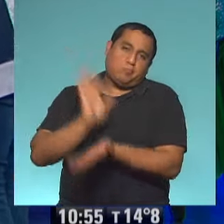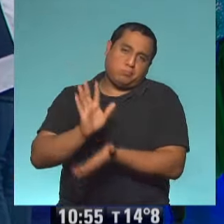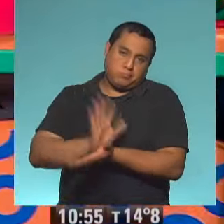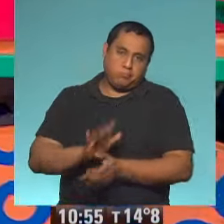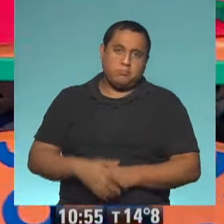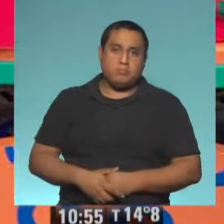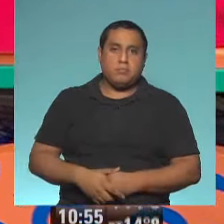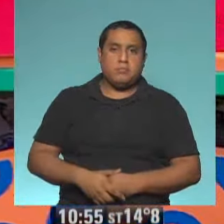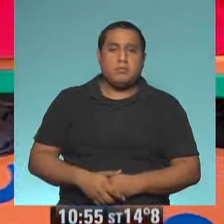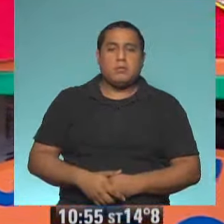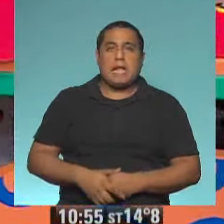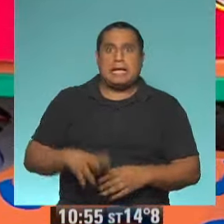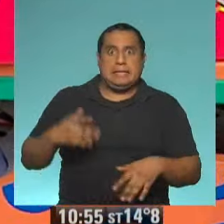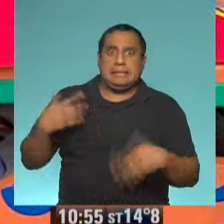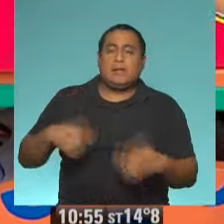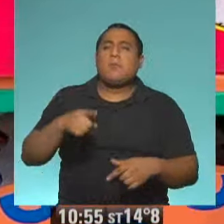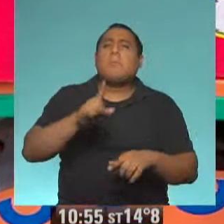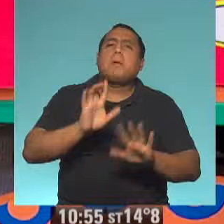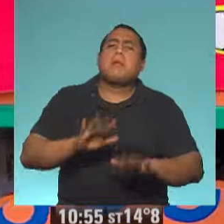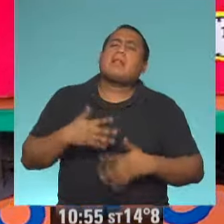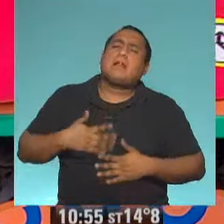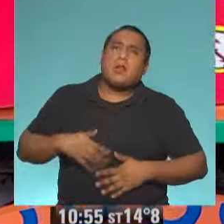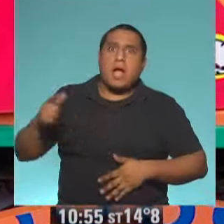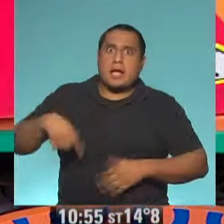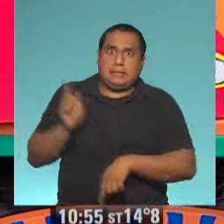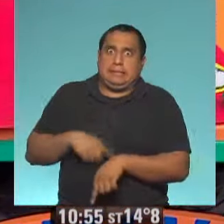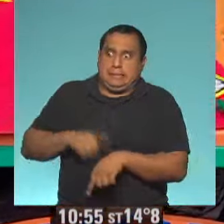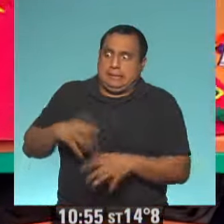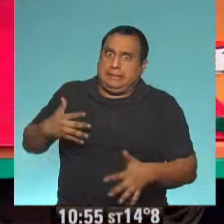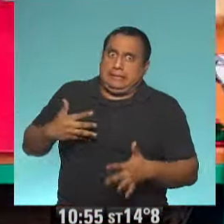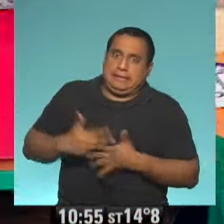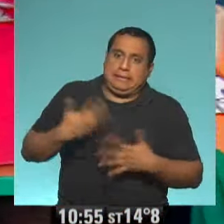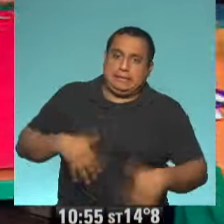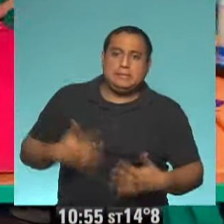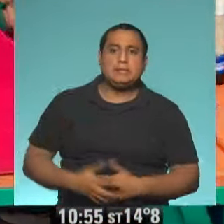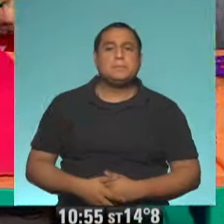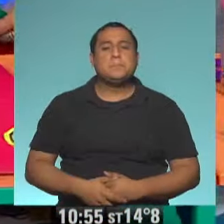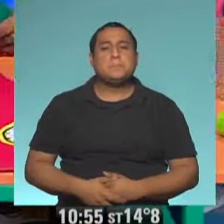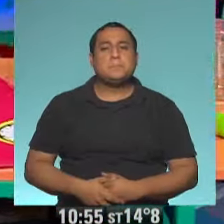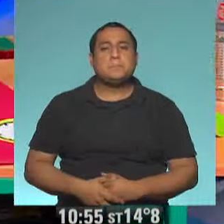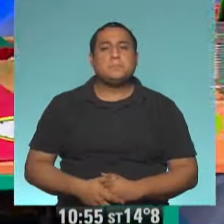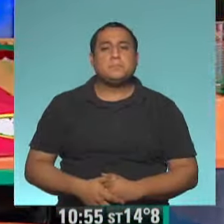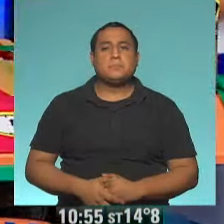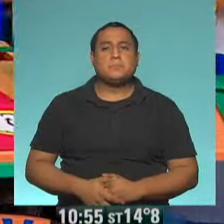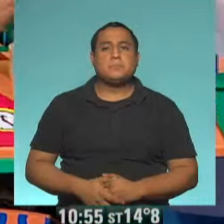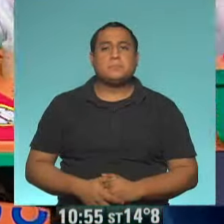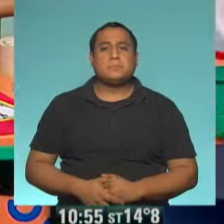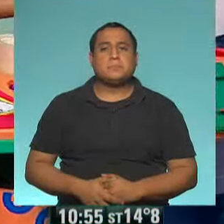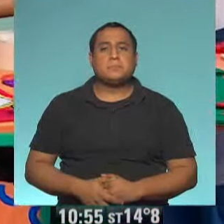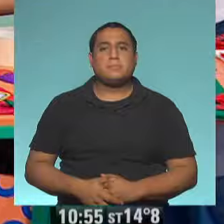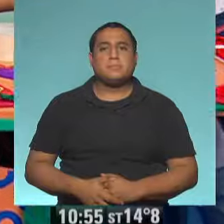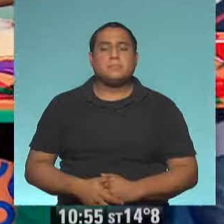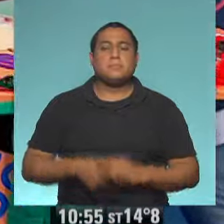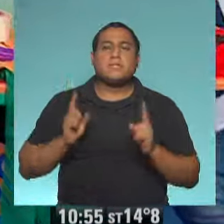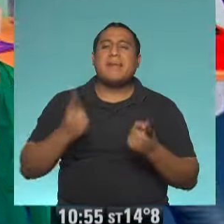estamos... contrarreloj. Improvisando el estandarte contrarreloj. Perfecto. Ahí va. Y también